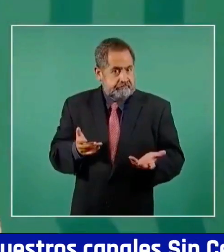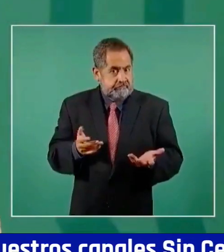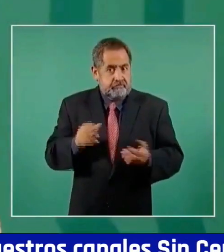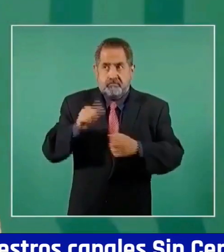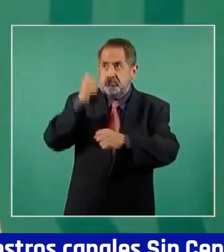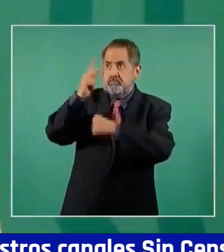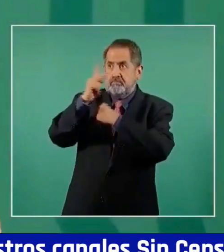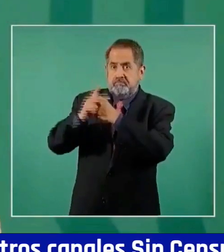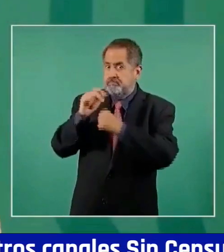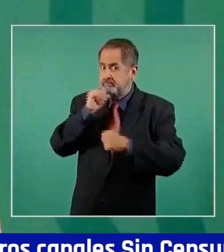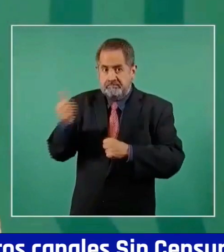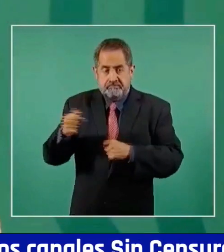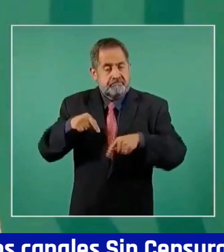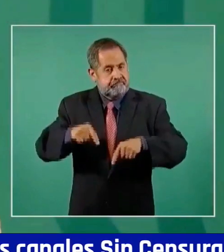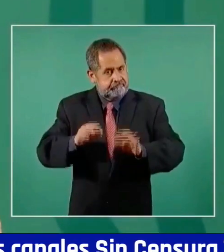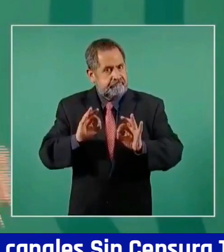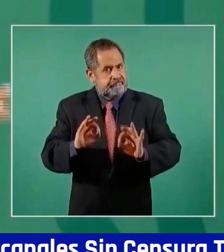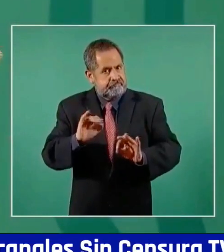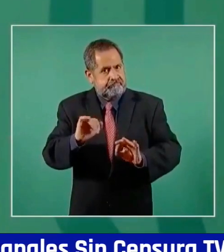en otros países.